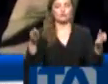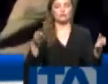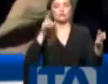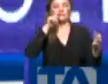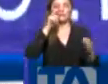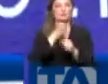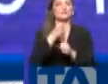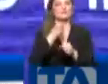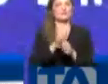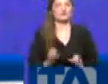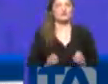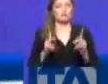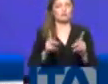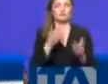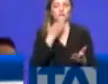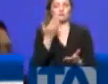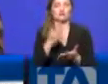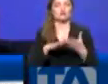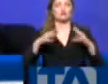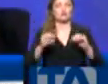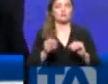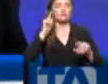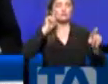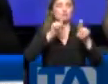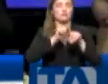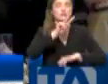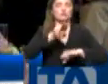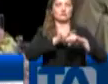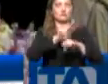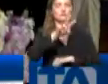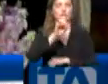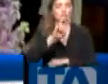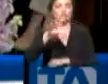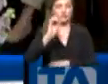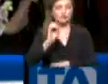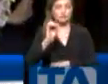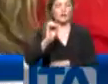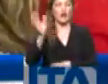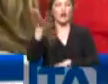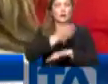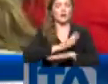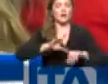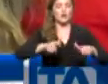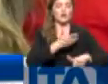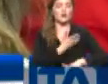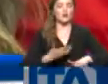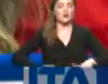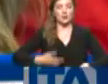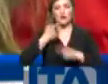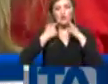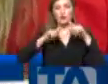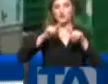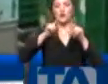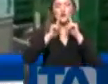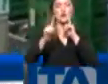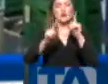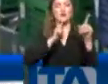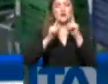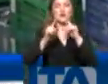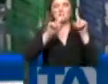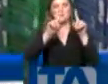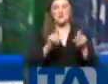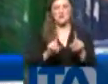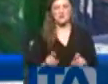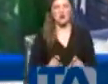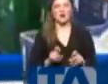empleo. Esto como parte del Acuerdo Nacional 2030, tras el diálogo que anunció el gobierno. En este se solventaron varias interrogantes,